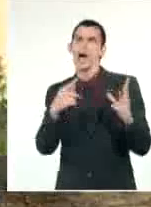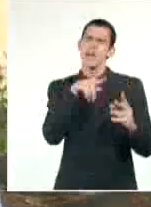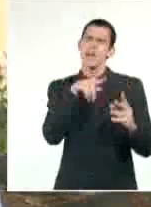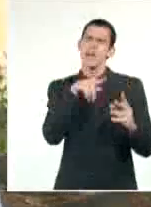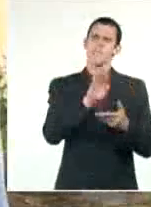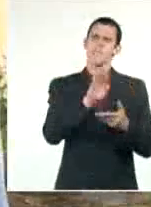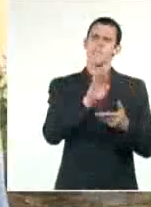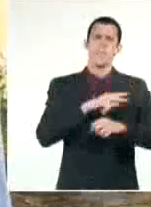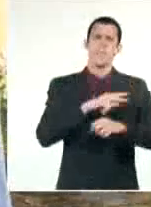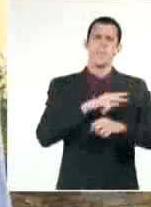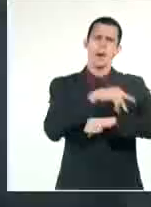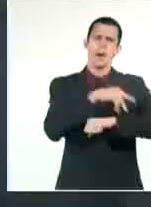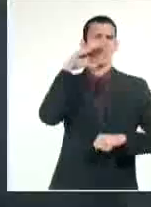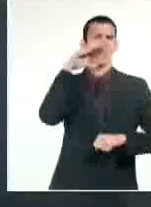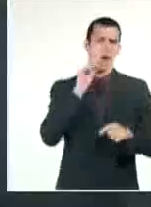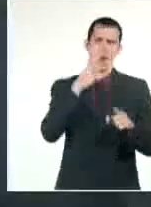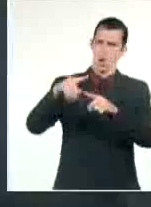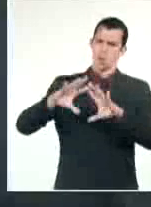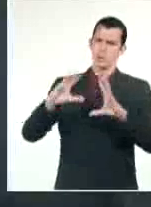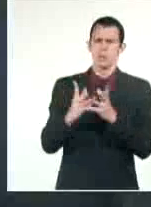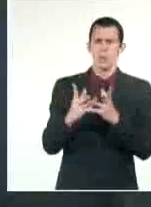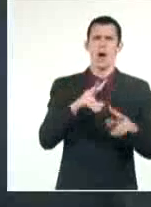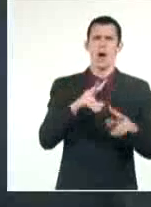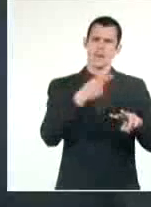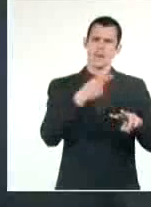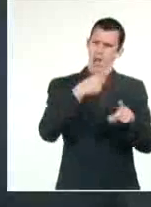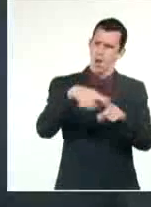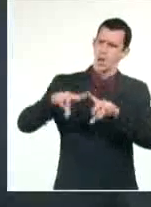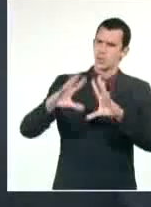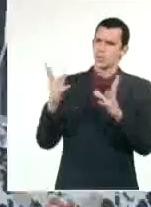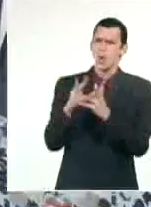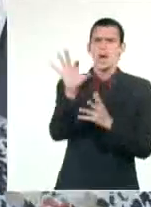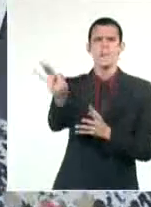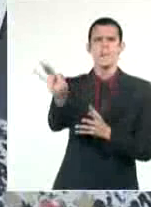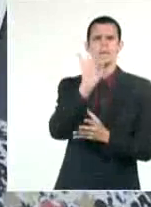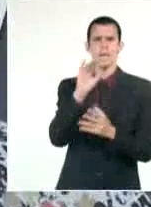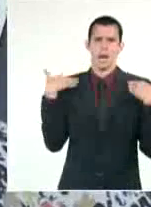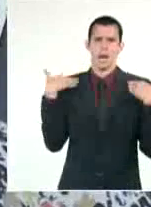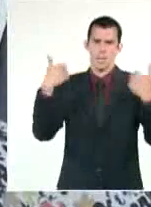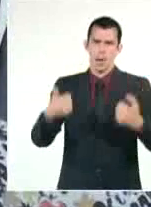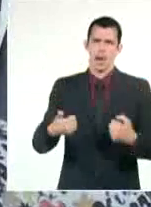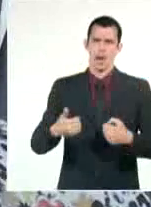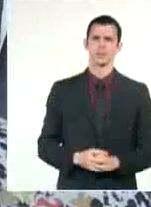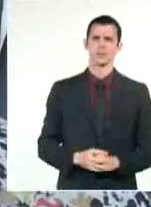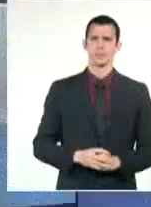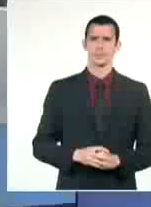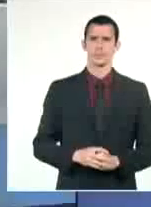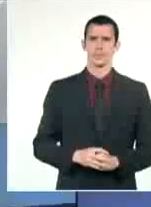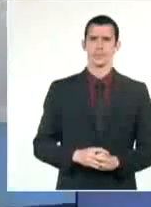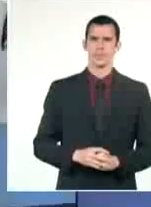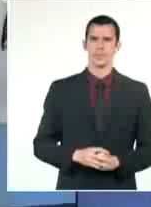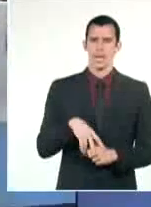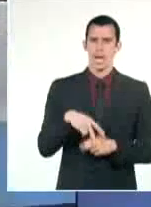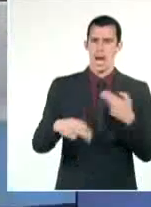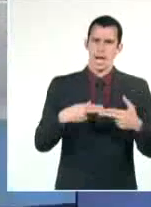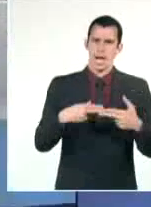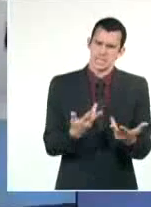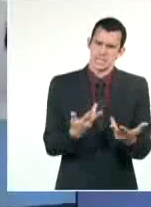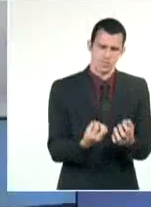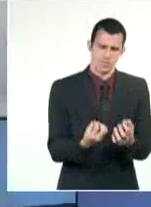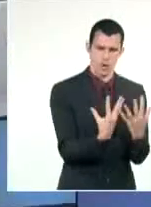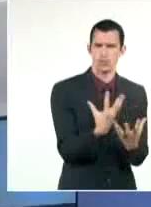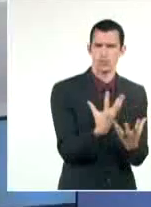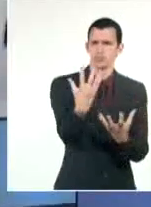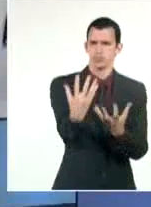Cuba, de la Oficina del Historiador y otros invitados. También se depositaron flores como símbolo del espíritu humanista y revolucionario